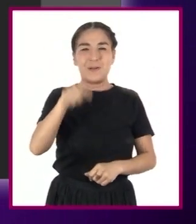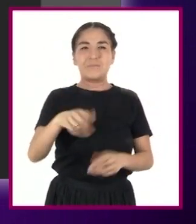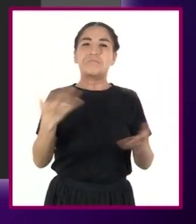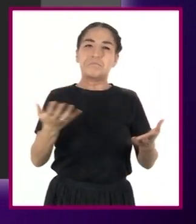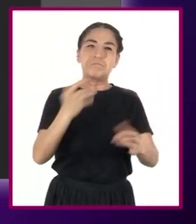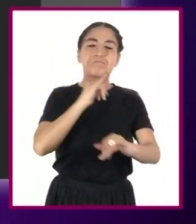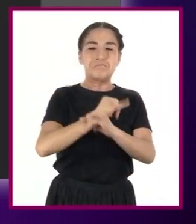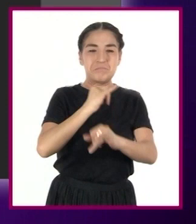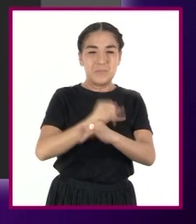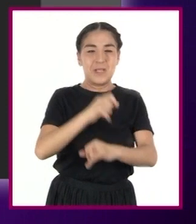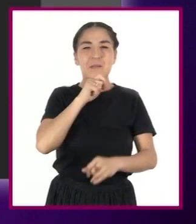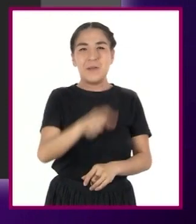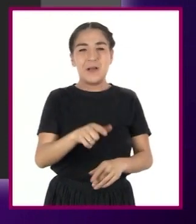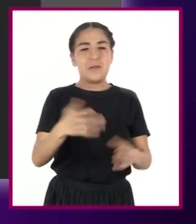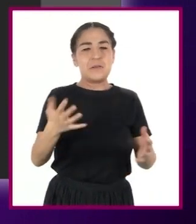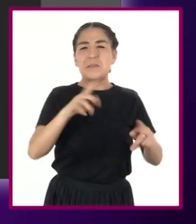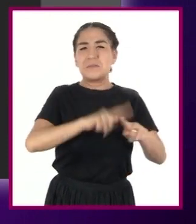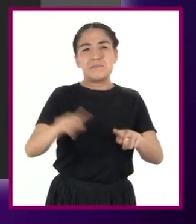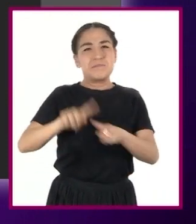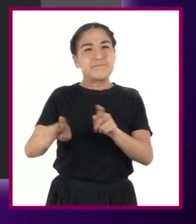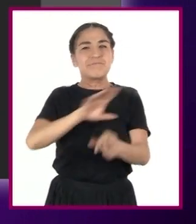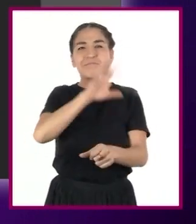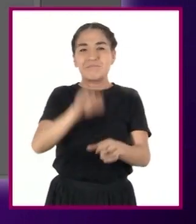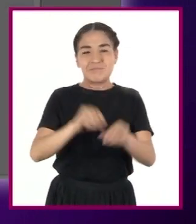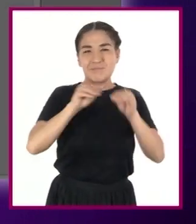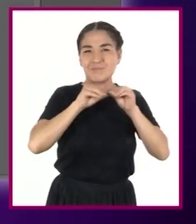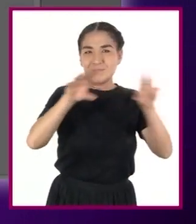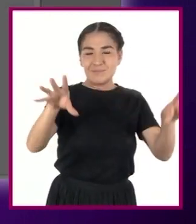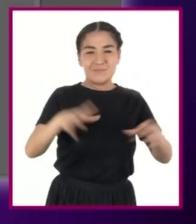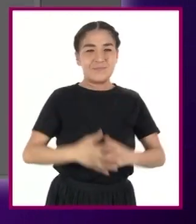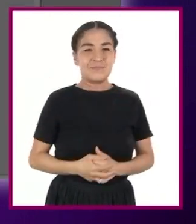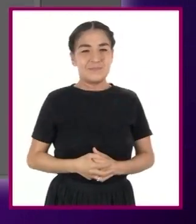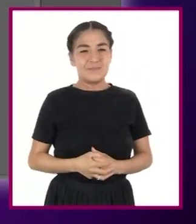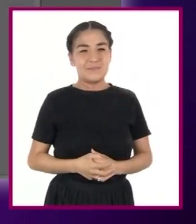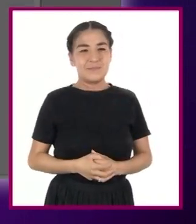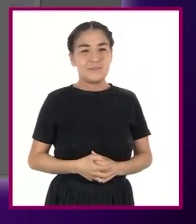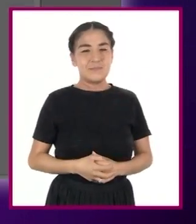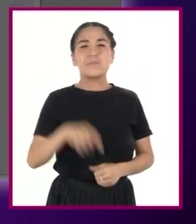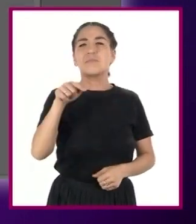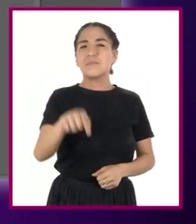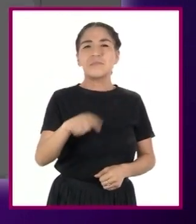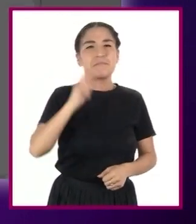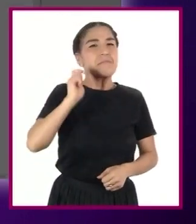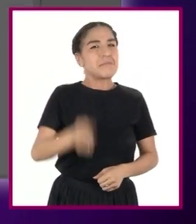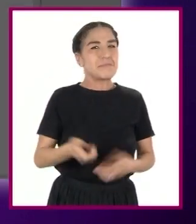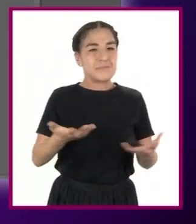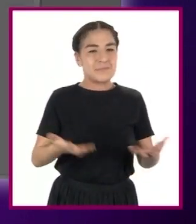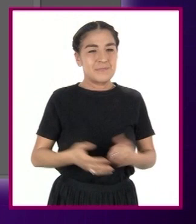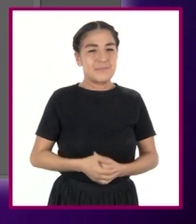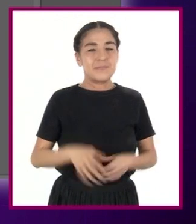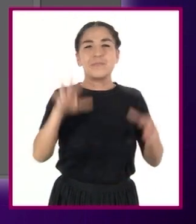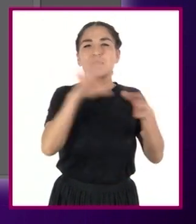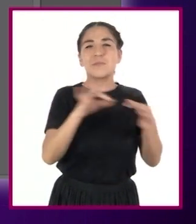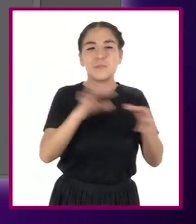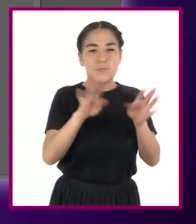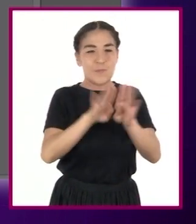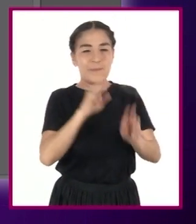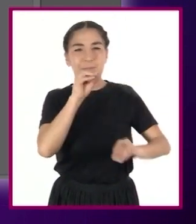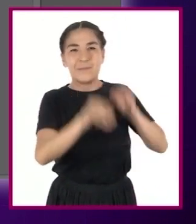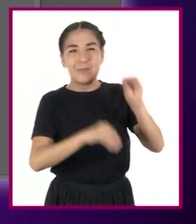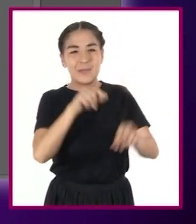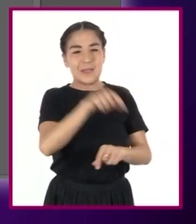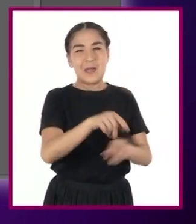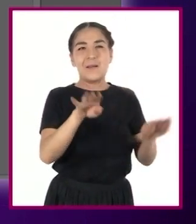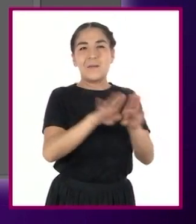electrónicos, manuales, entre otras muchas publicaciones. Básicamente, se diseña la composición de